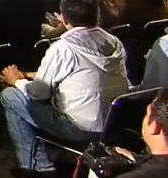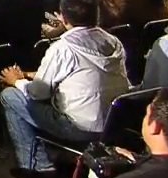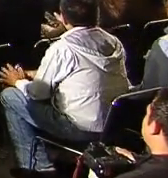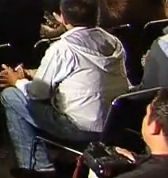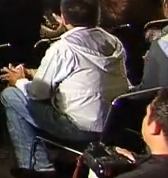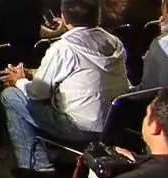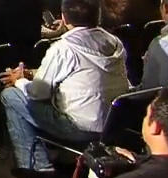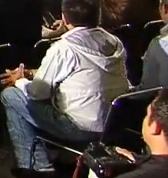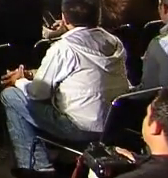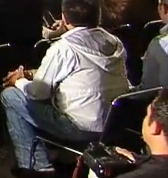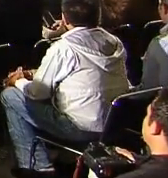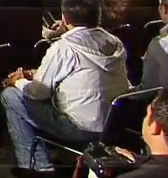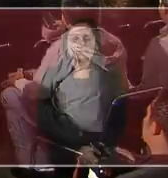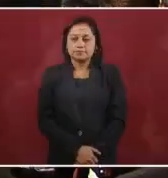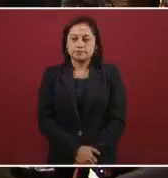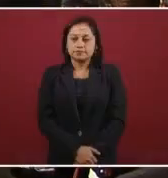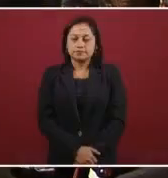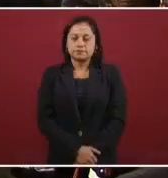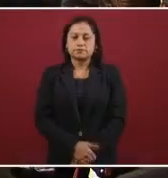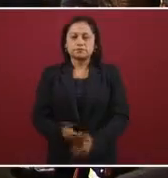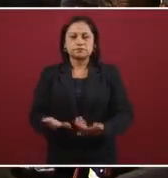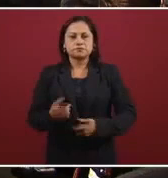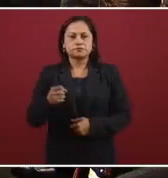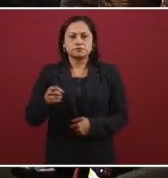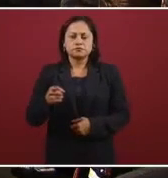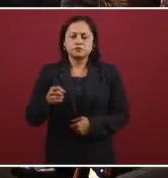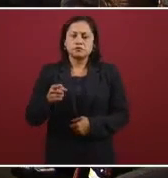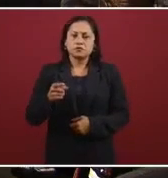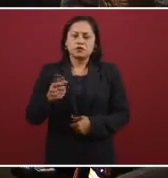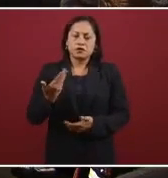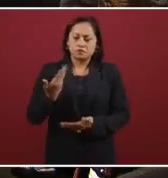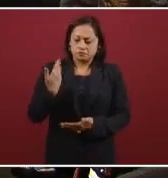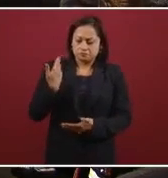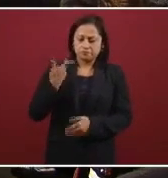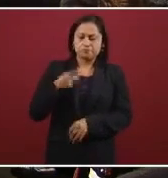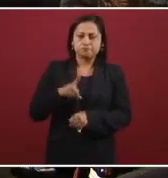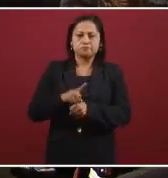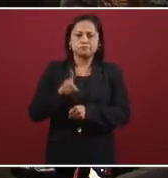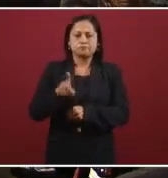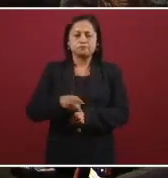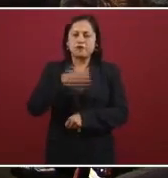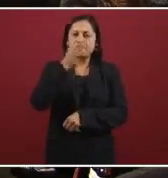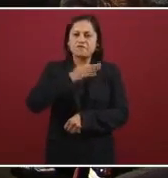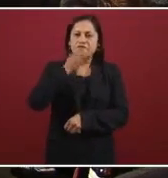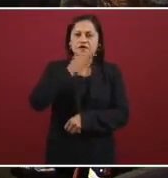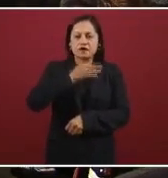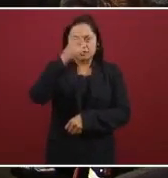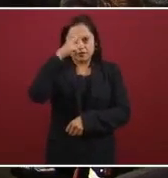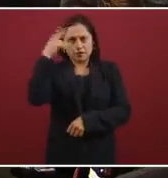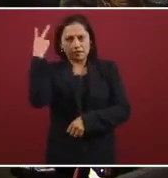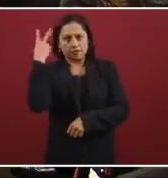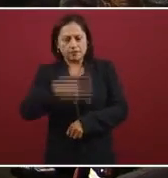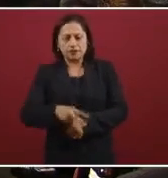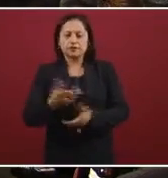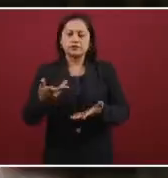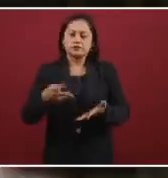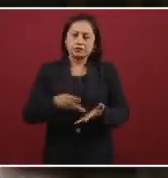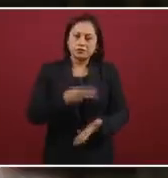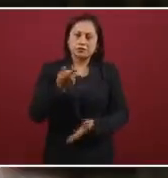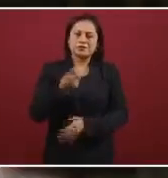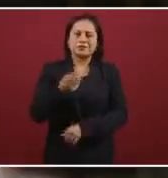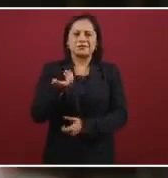comentario acerca de, mientras se daban las celebraciones de las fiestas patrias, otra vez volvimos a sufrir un sabadazo, un